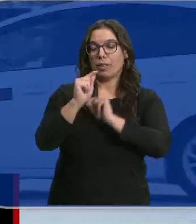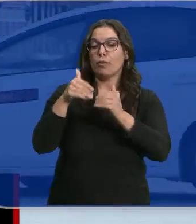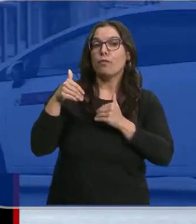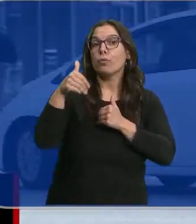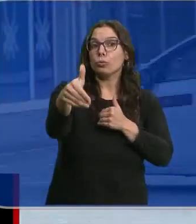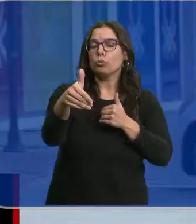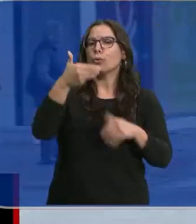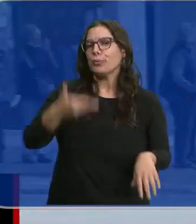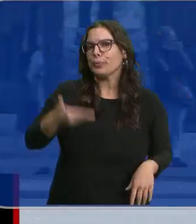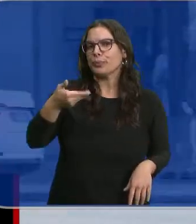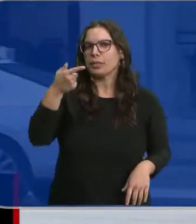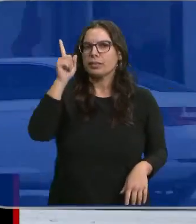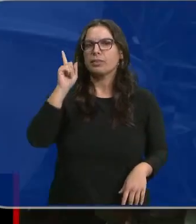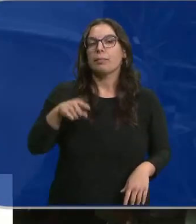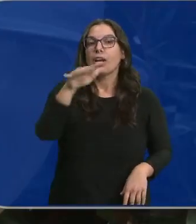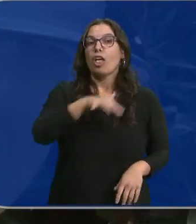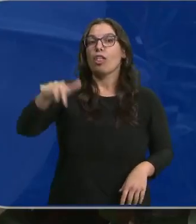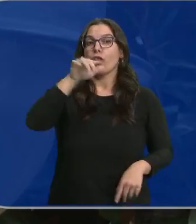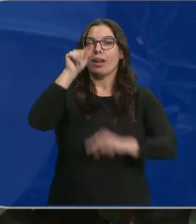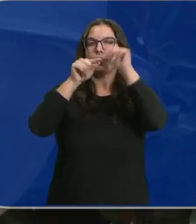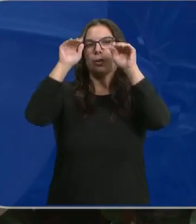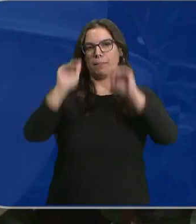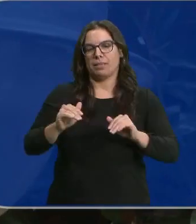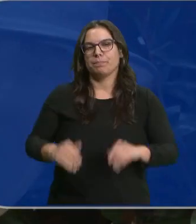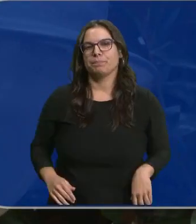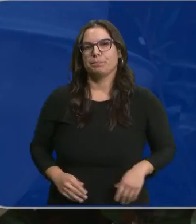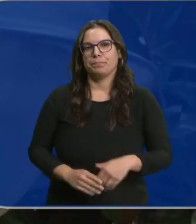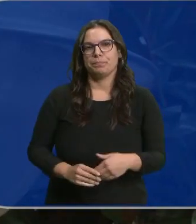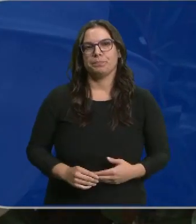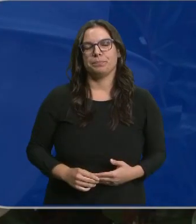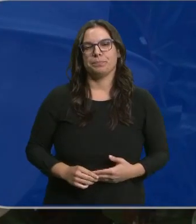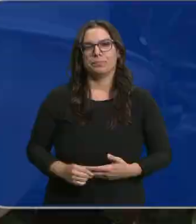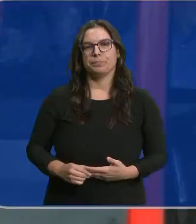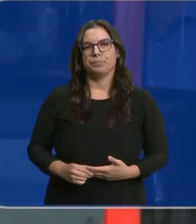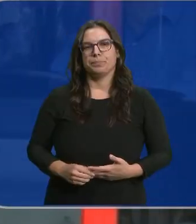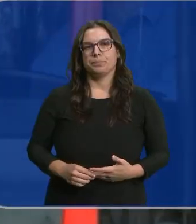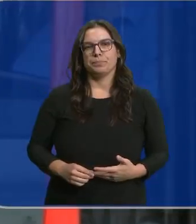futuro jugarán un papel clave también las zonas de bajas emisiones.